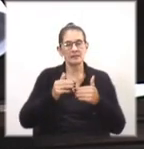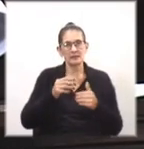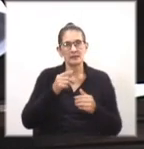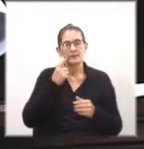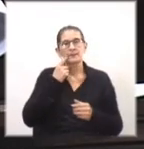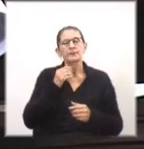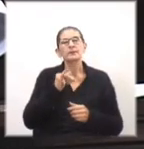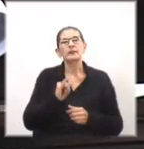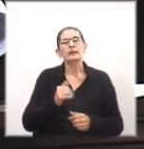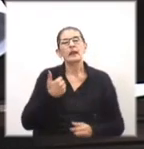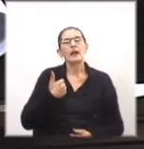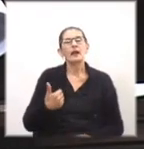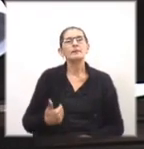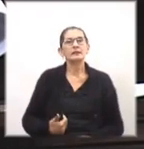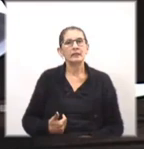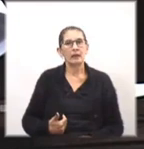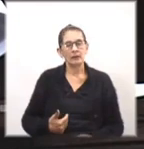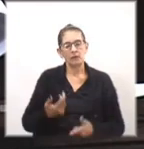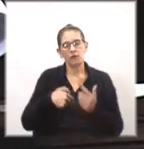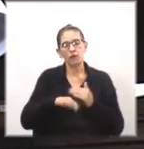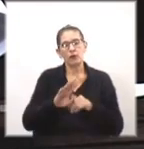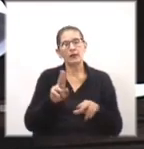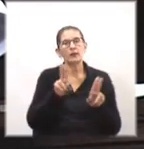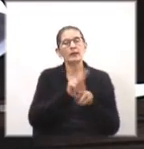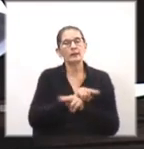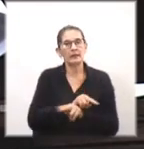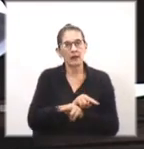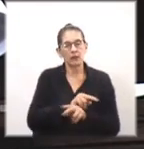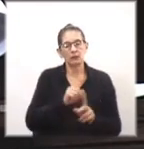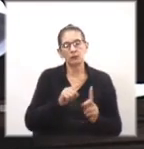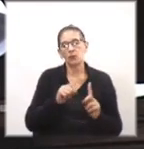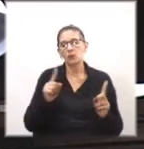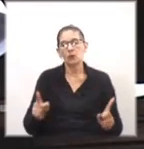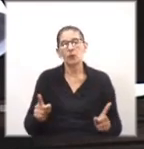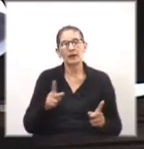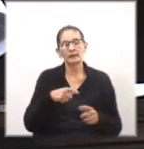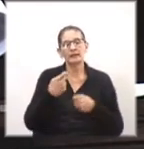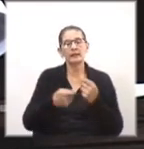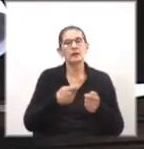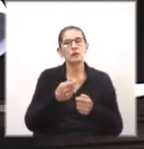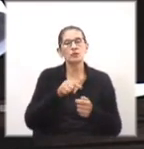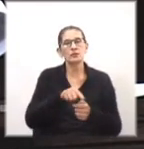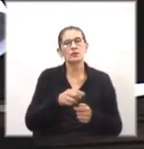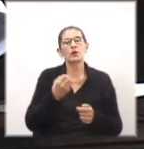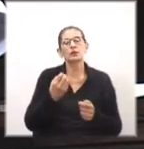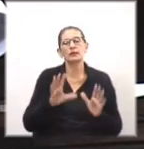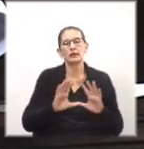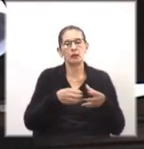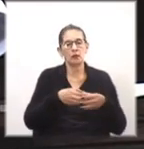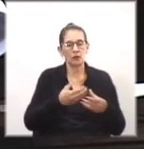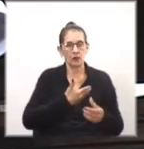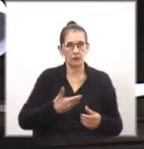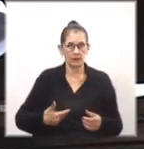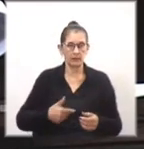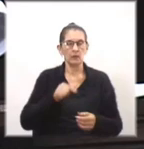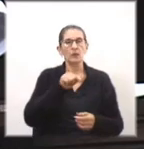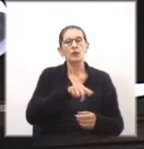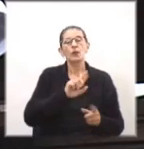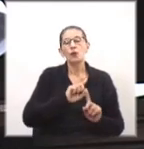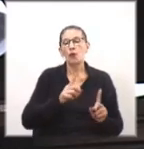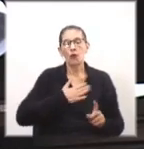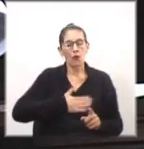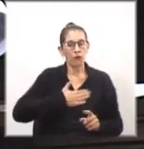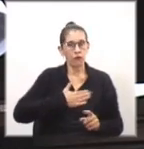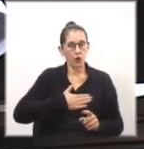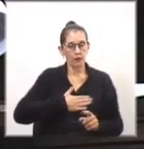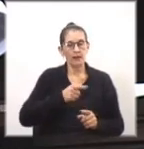pero que lamentablemente fueron eliminados durante la negociación entre los integrantes de la coalición. No conforme con ello, en